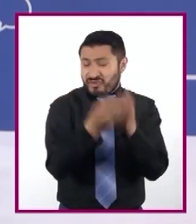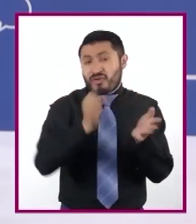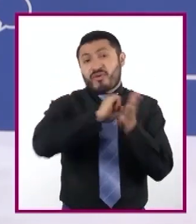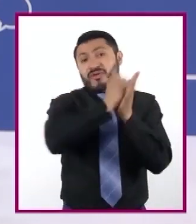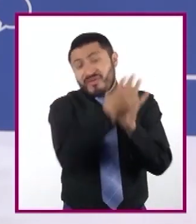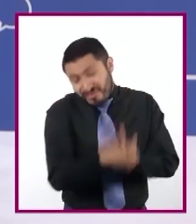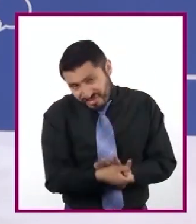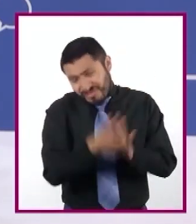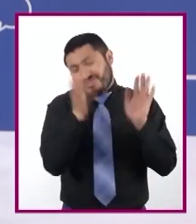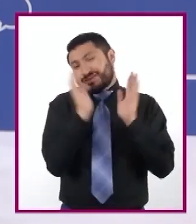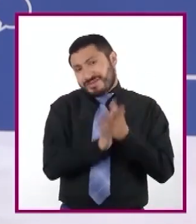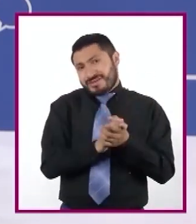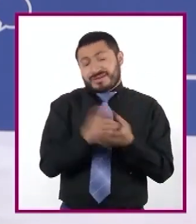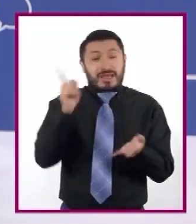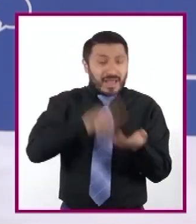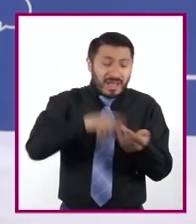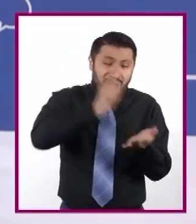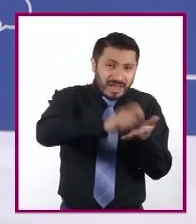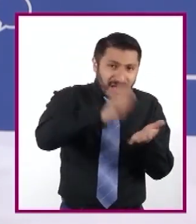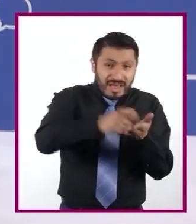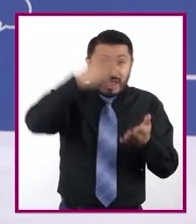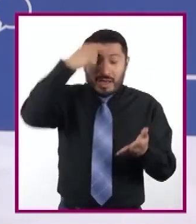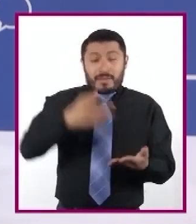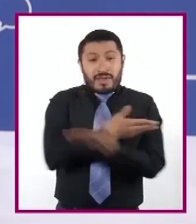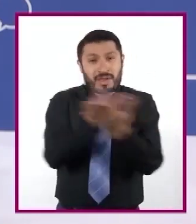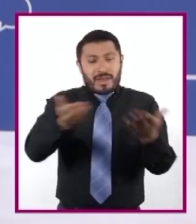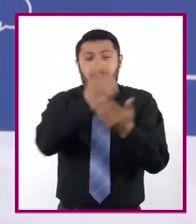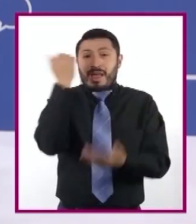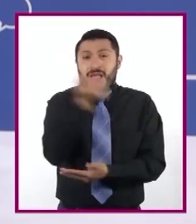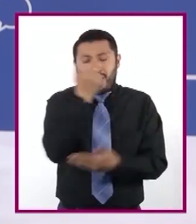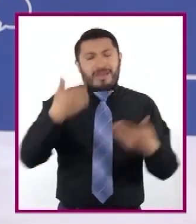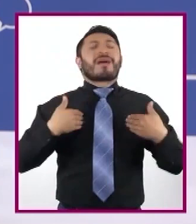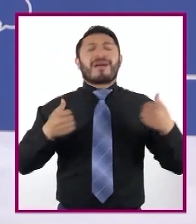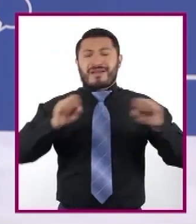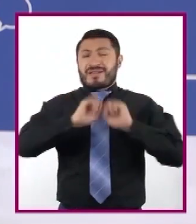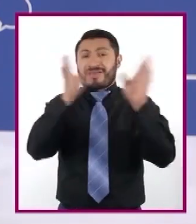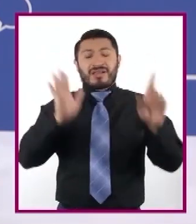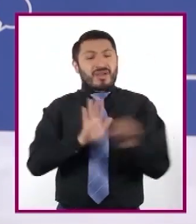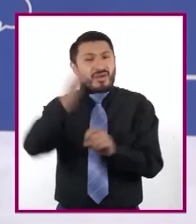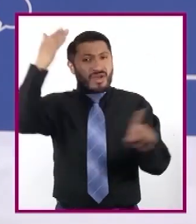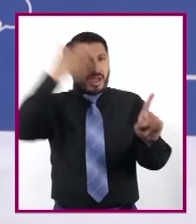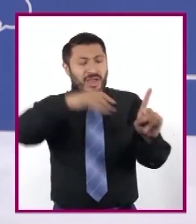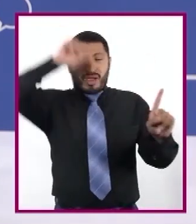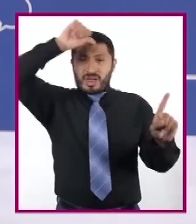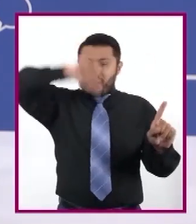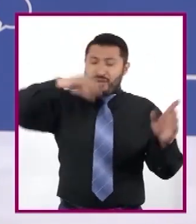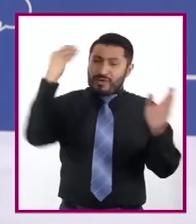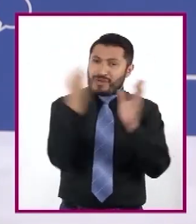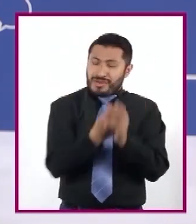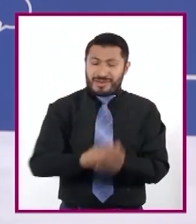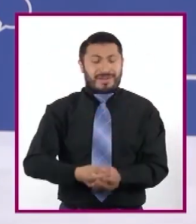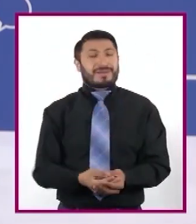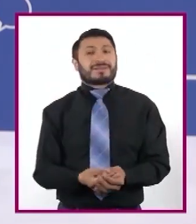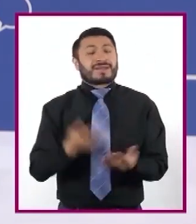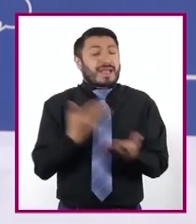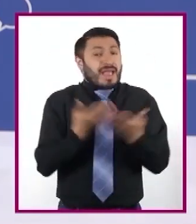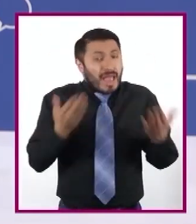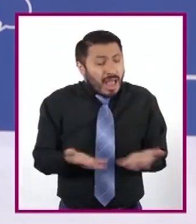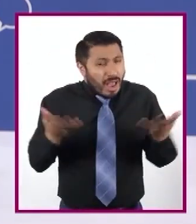sus textos. Para que el resto de los estudiantes les quede más claro el aprendizaje esperado de esta sesión, vamos ahora a hacer